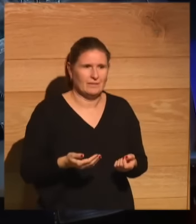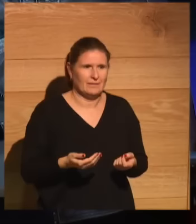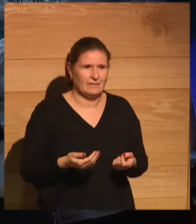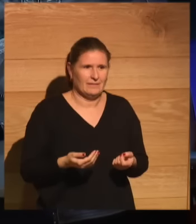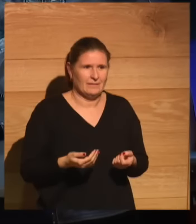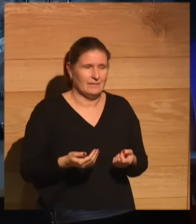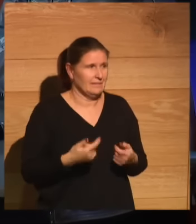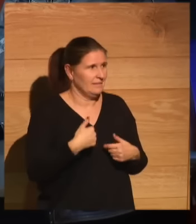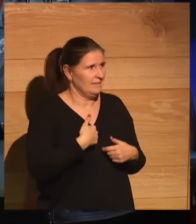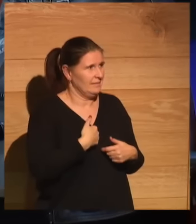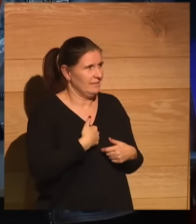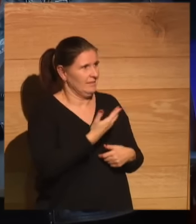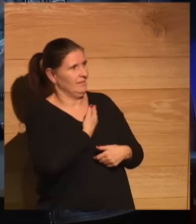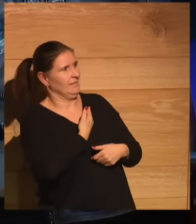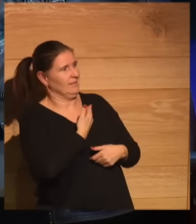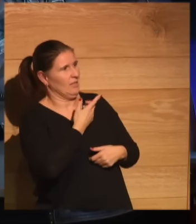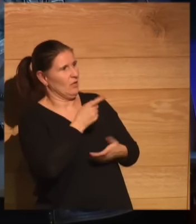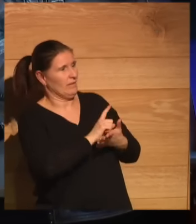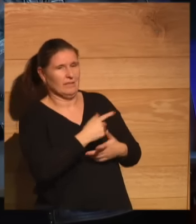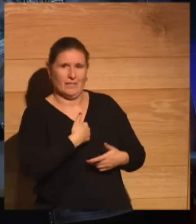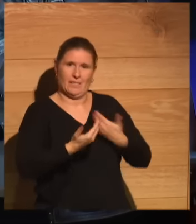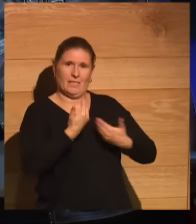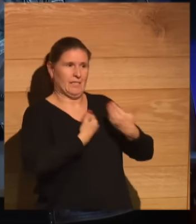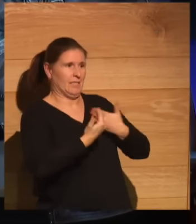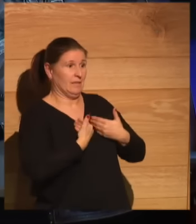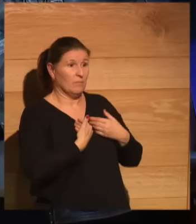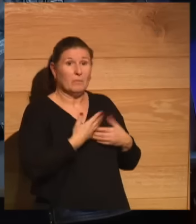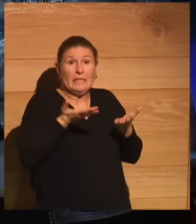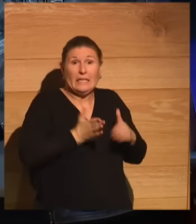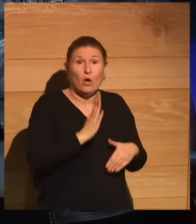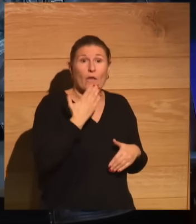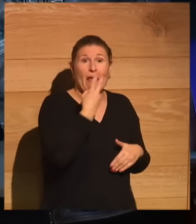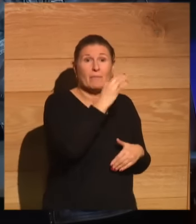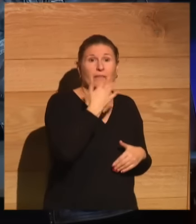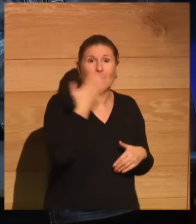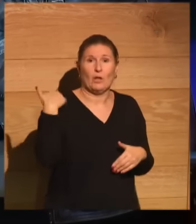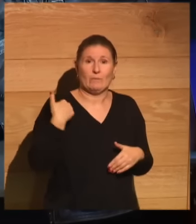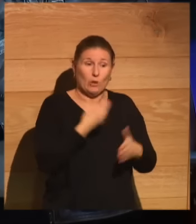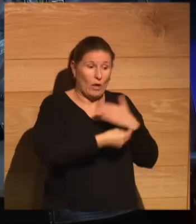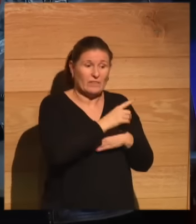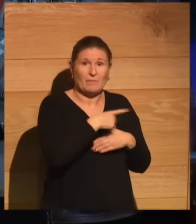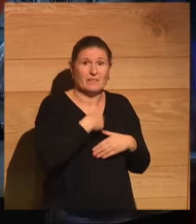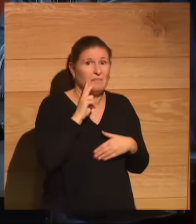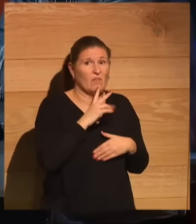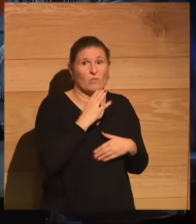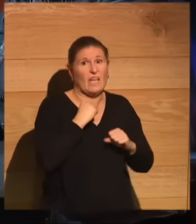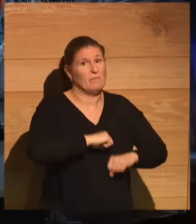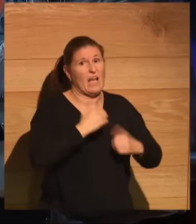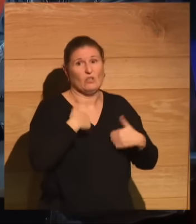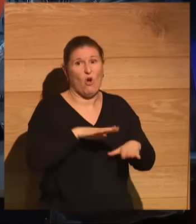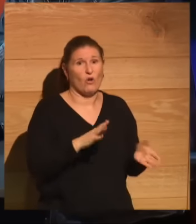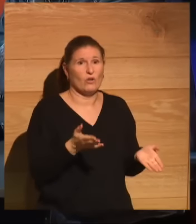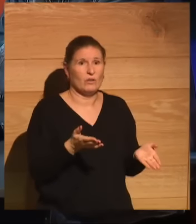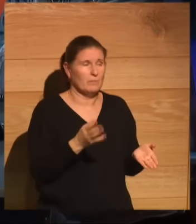Me están cayendo todas, ¿eh? No, pero escucha, mi hijo tiene 20 años y también ha tenido 60 desde que nació. Yo no lo veo como algo negativo. ¿El bueno o el